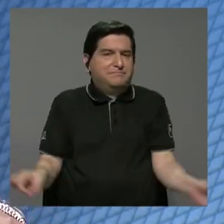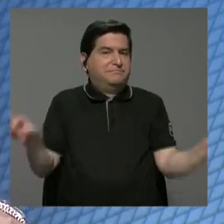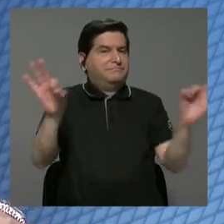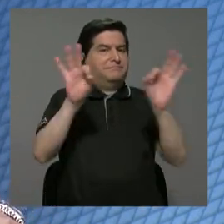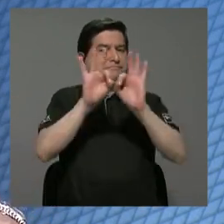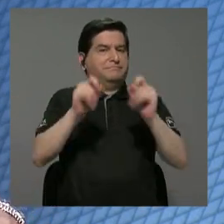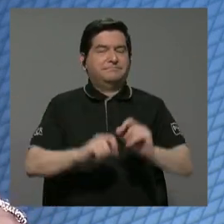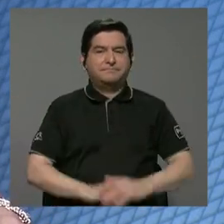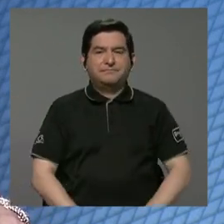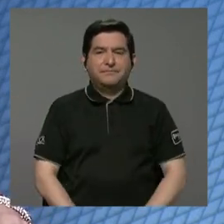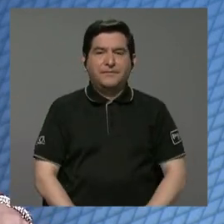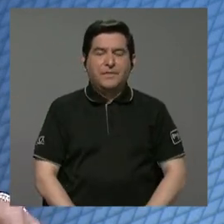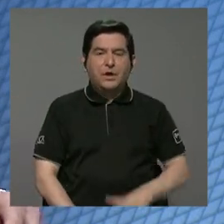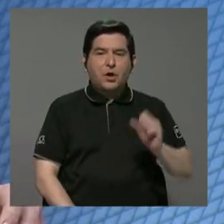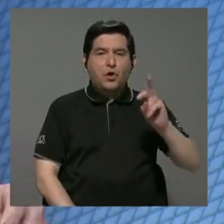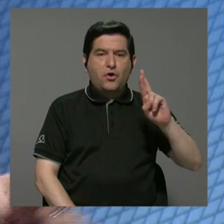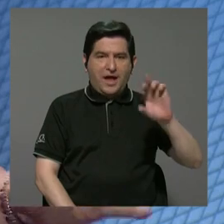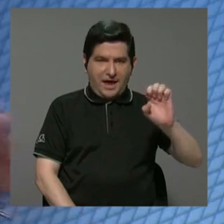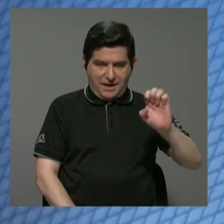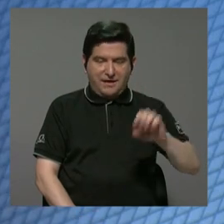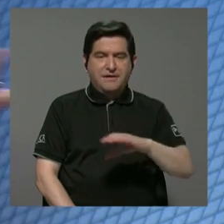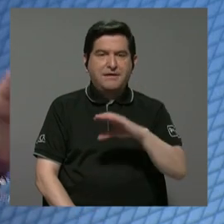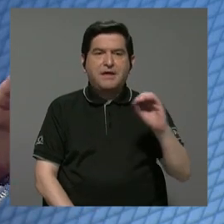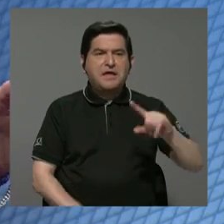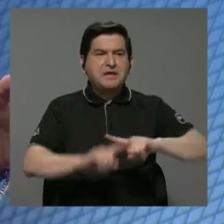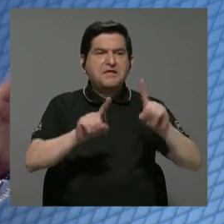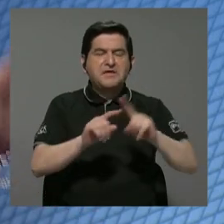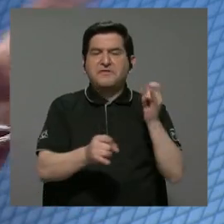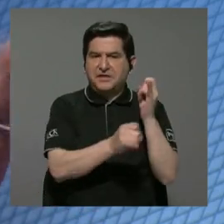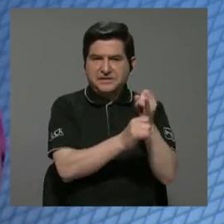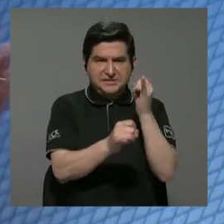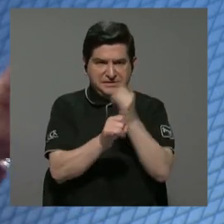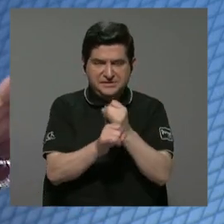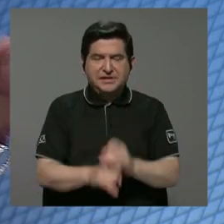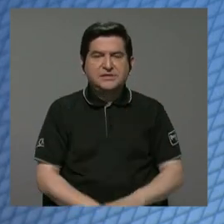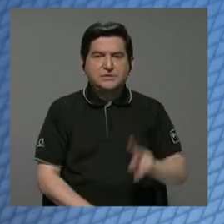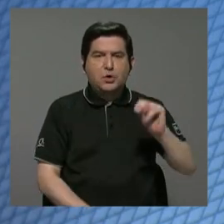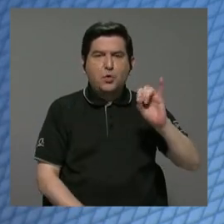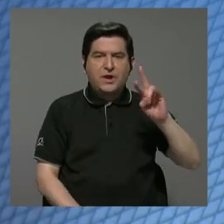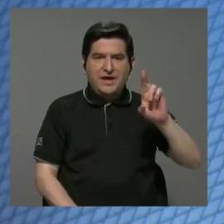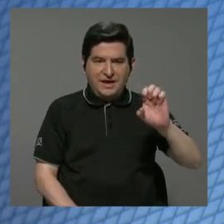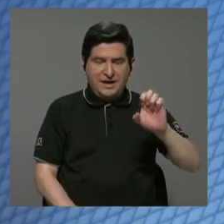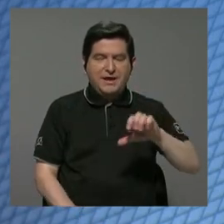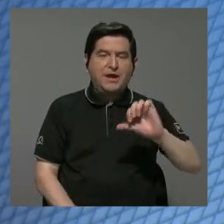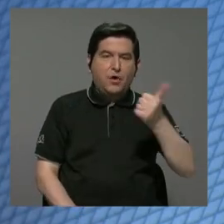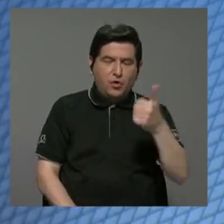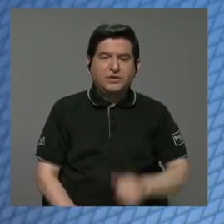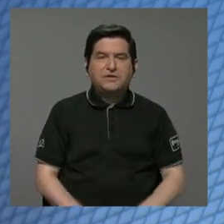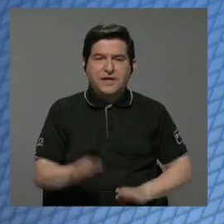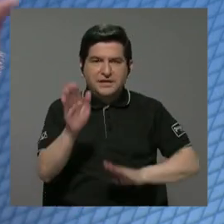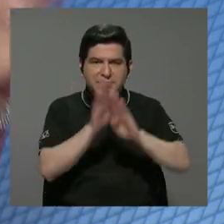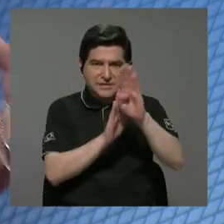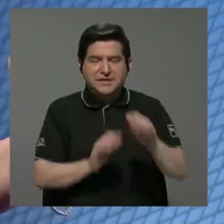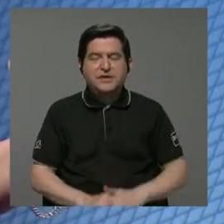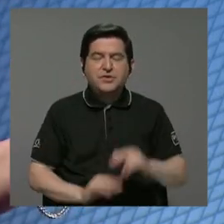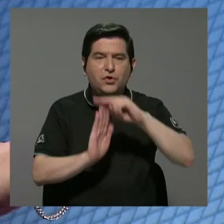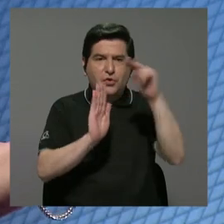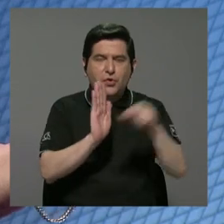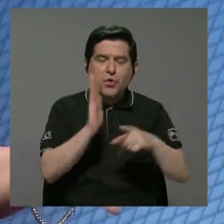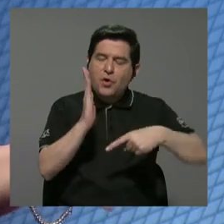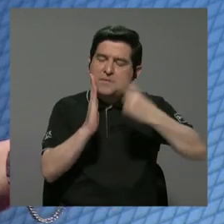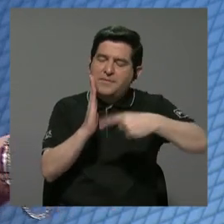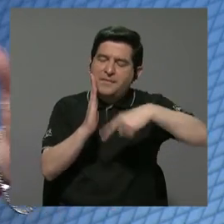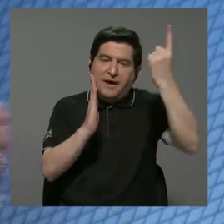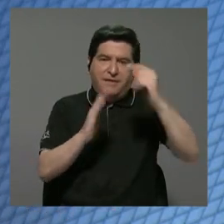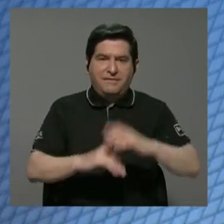que CONARE, varias instancias, UNIRE y algunas otras, desarrollaron un marco de cualificaciones.